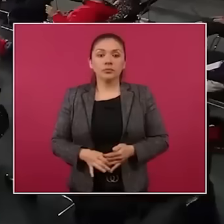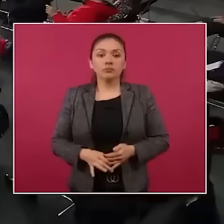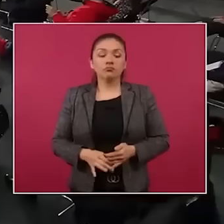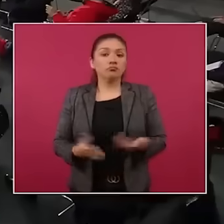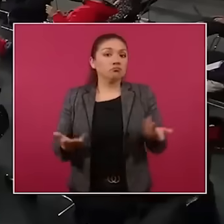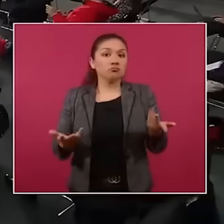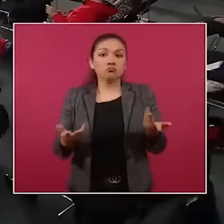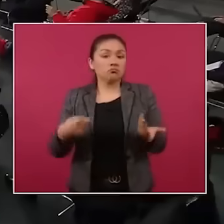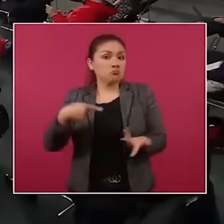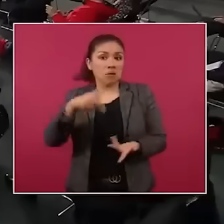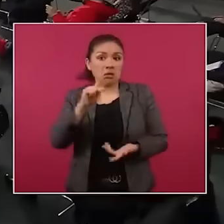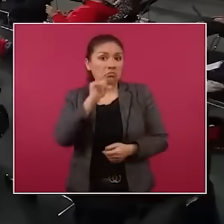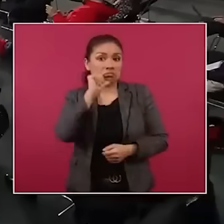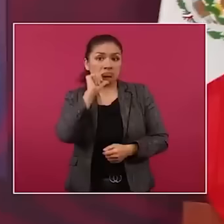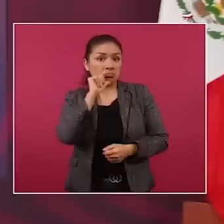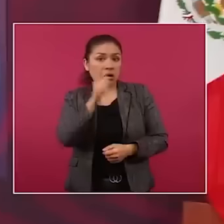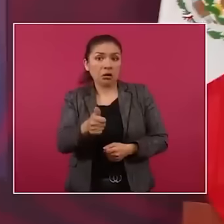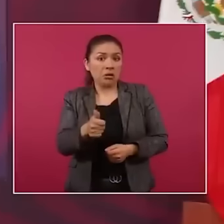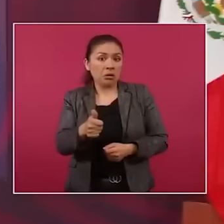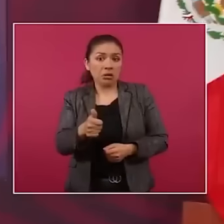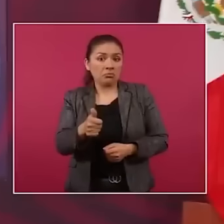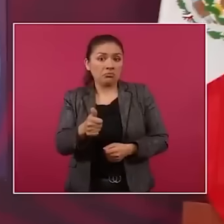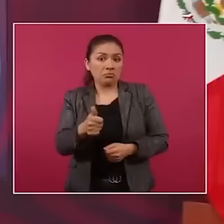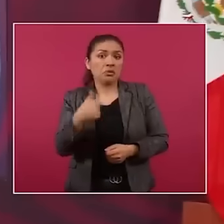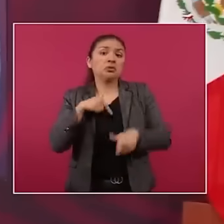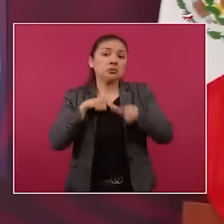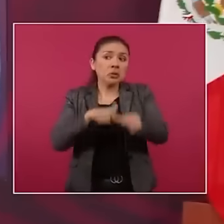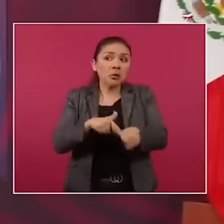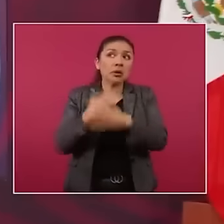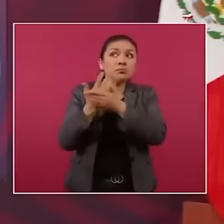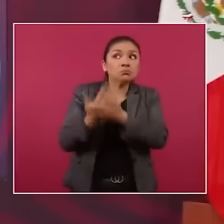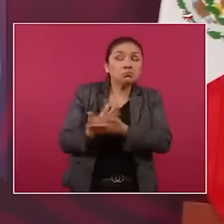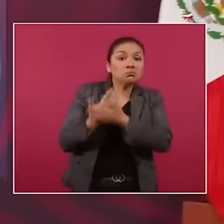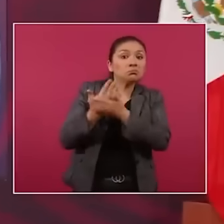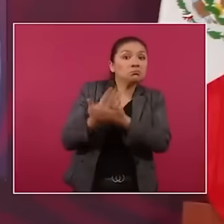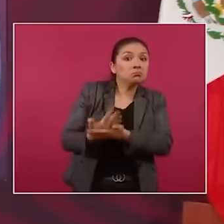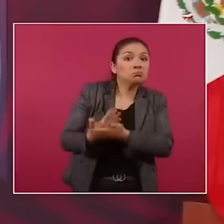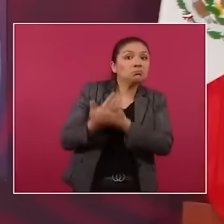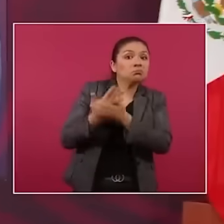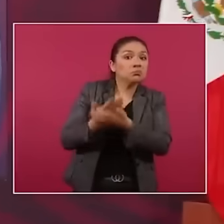nada, nada, y estoy esperando también.